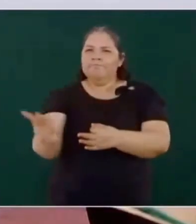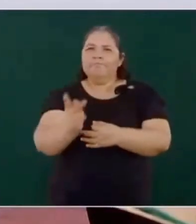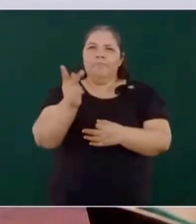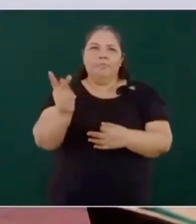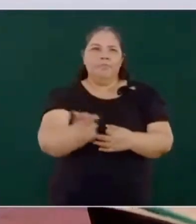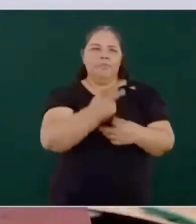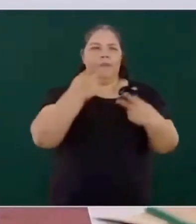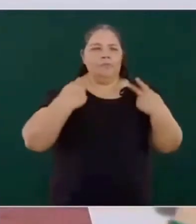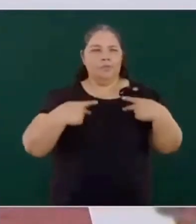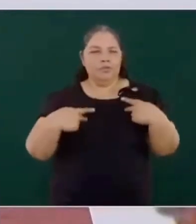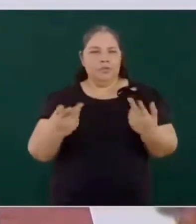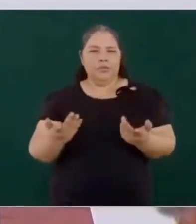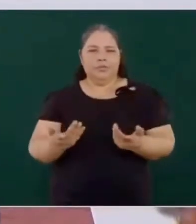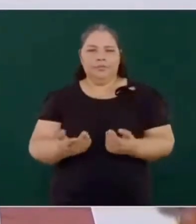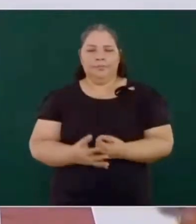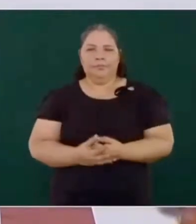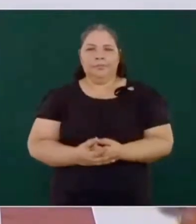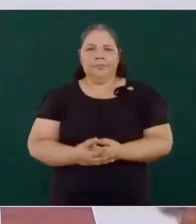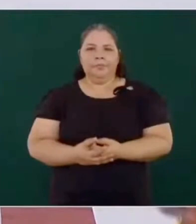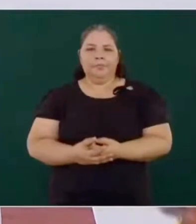sobre esto